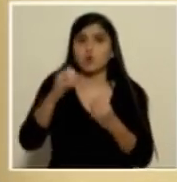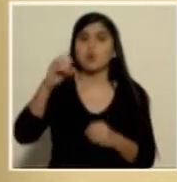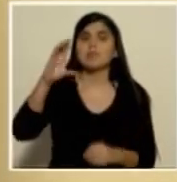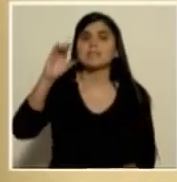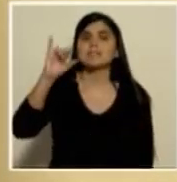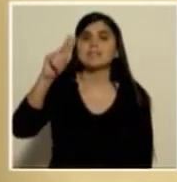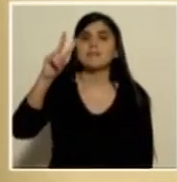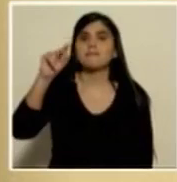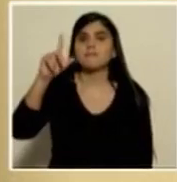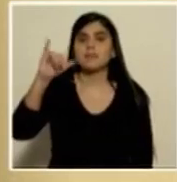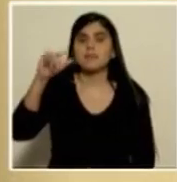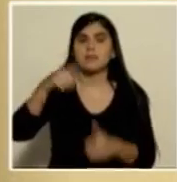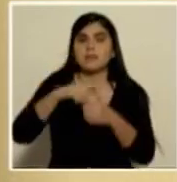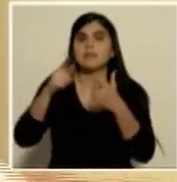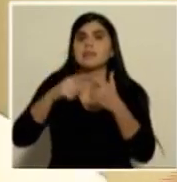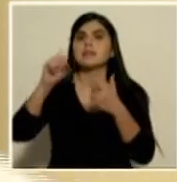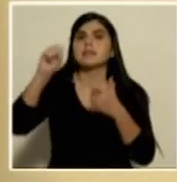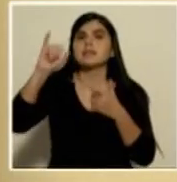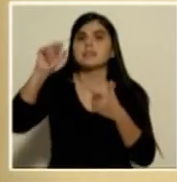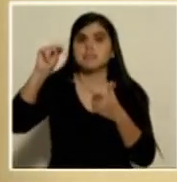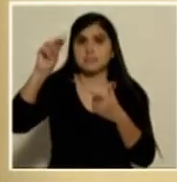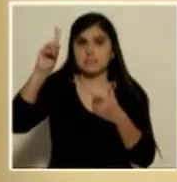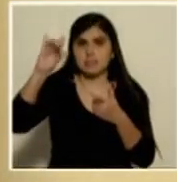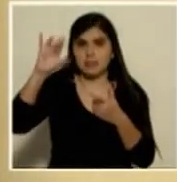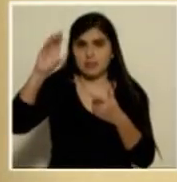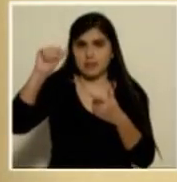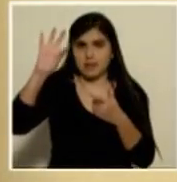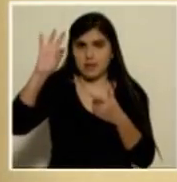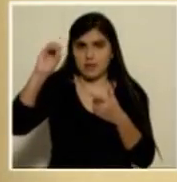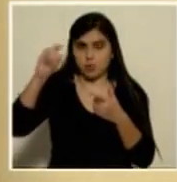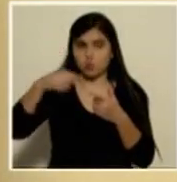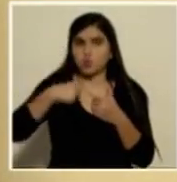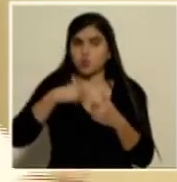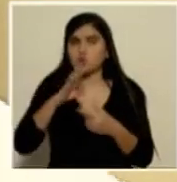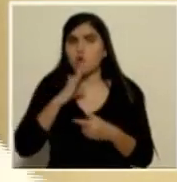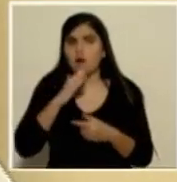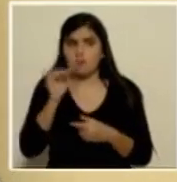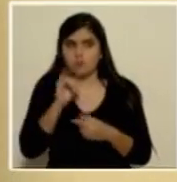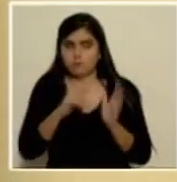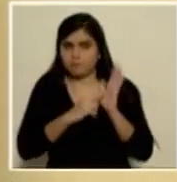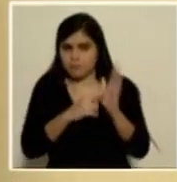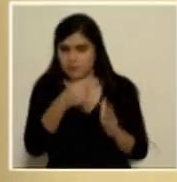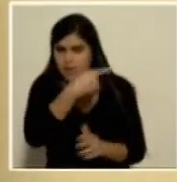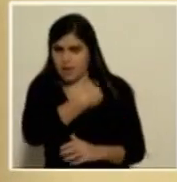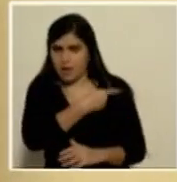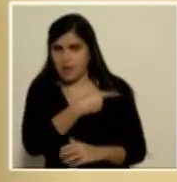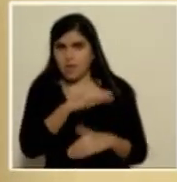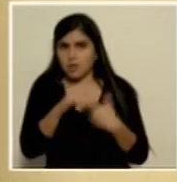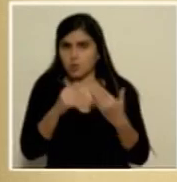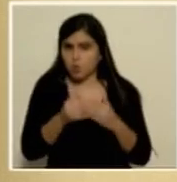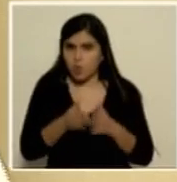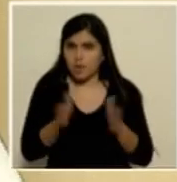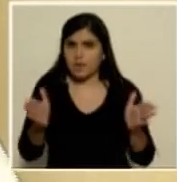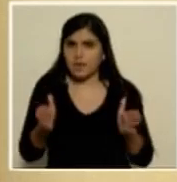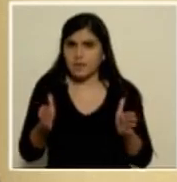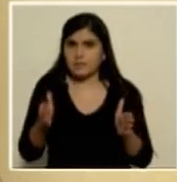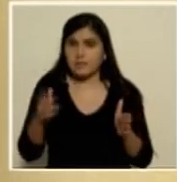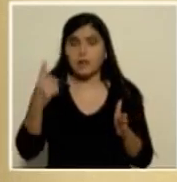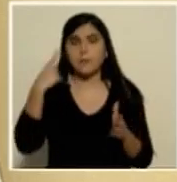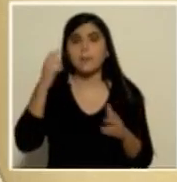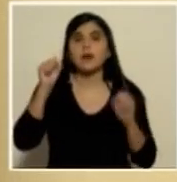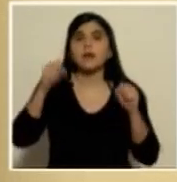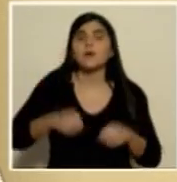No estamos en la mayor disposición, y aquí hablo por el equipo en general, por las autoridades sanitarias y el Consejo Económico, para poder